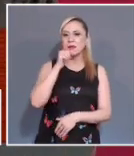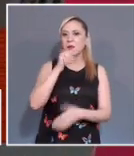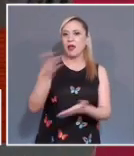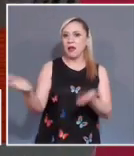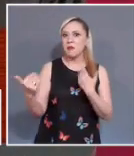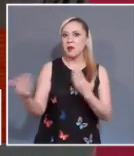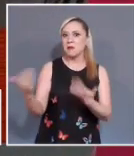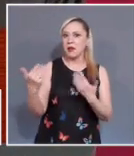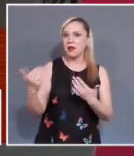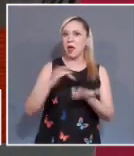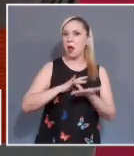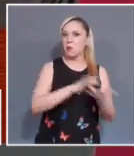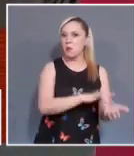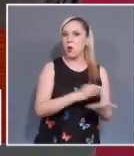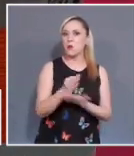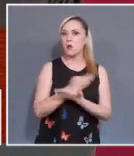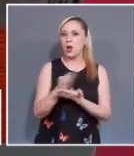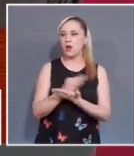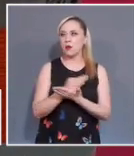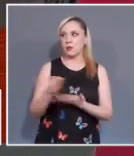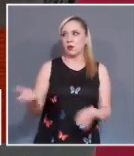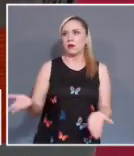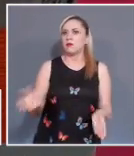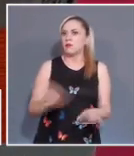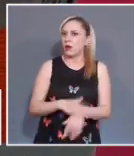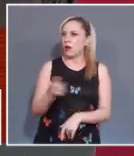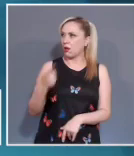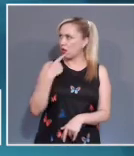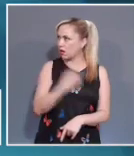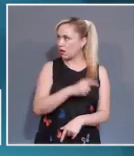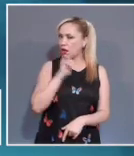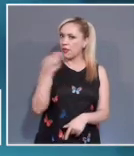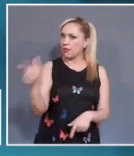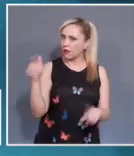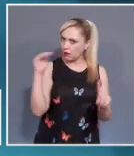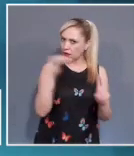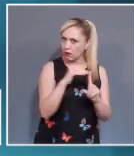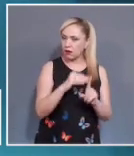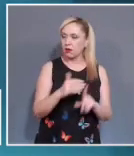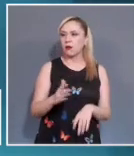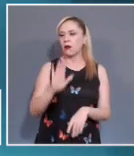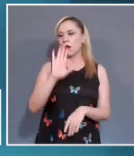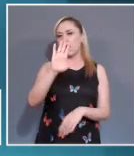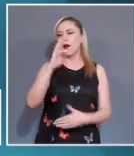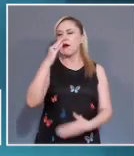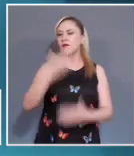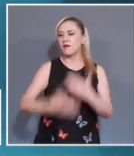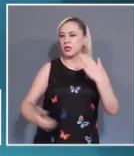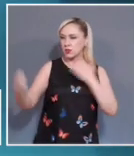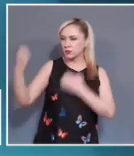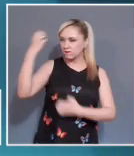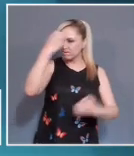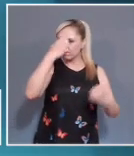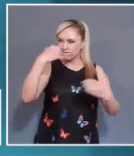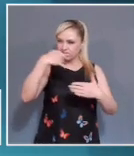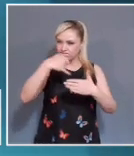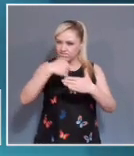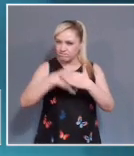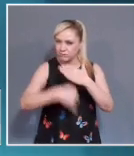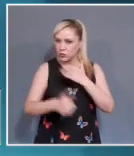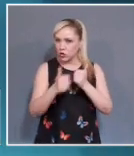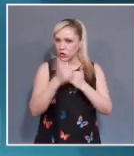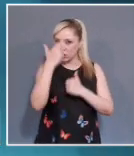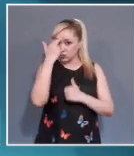propone revocar la decisión, toda vez que no realizó un análisis exhaustivo, contextual y debidamente motivado de